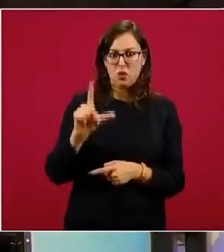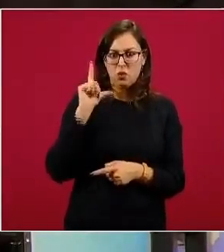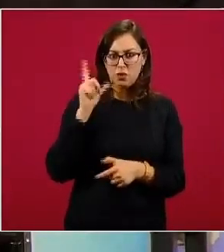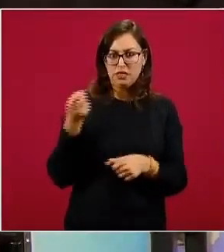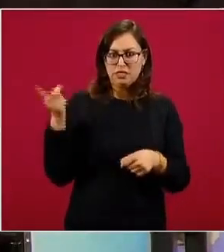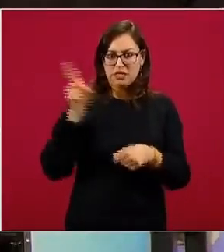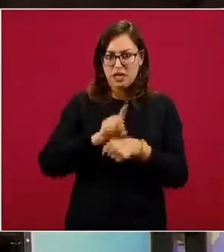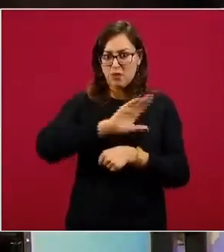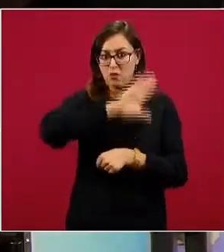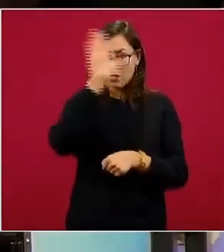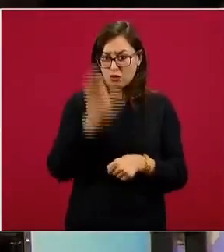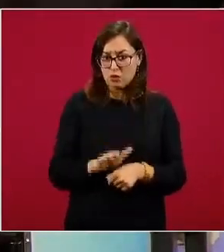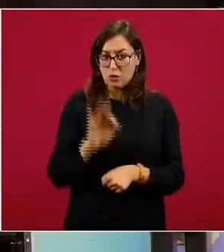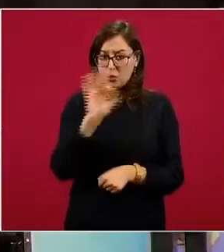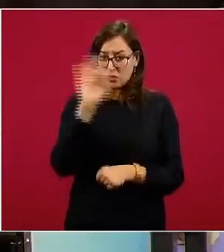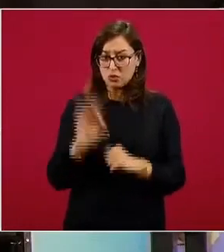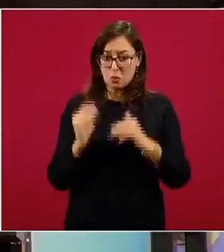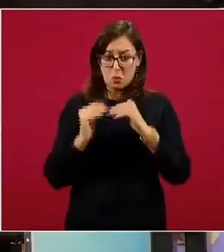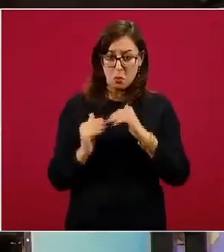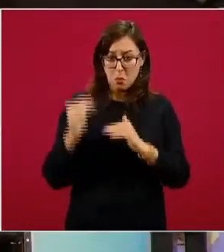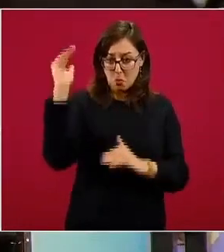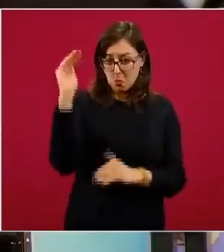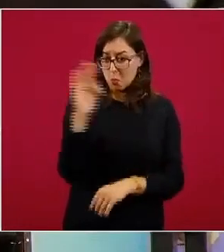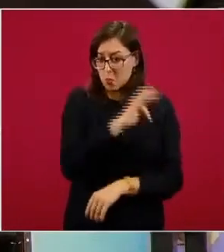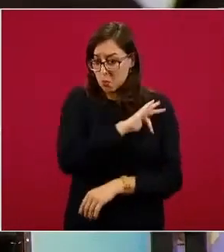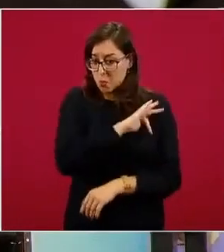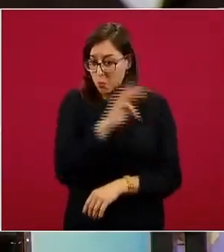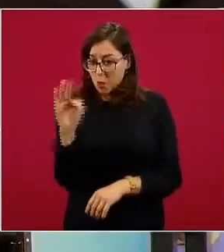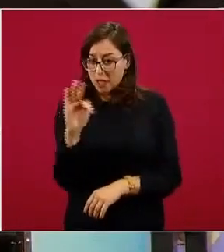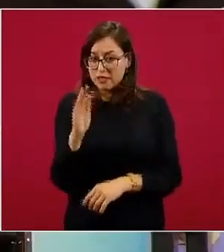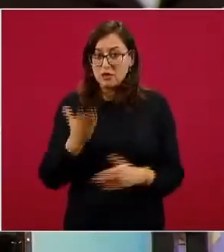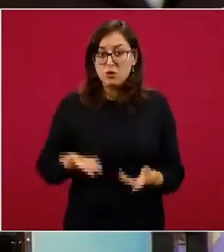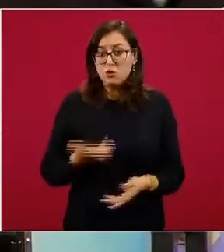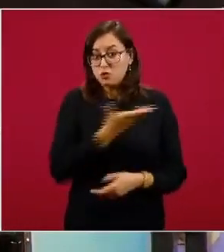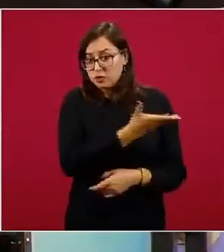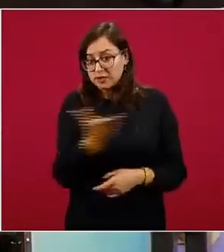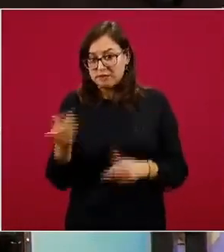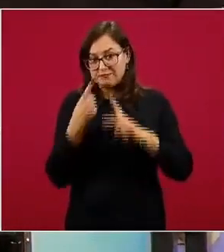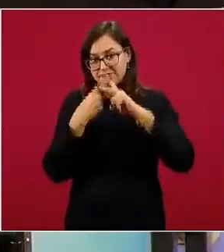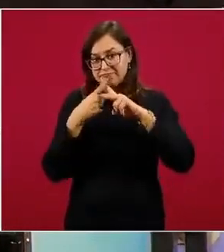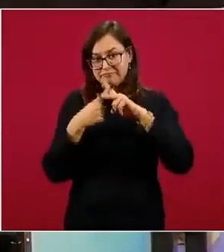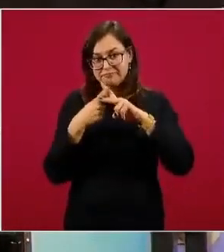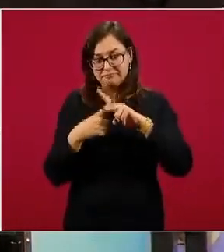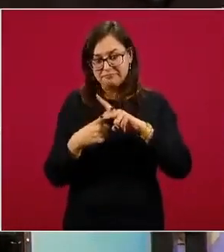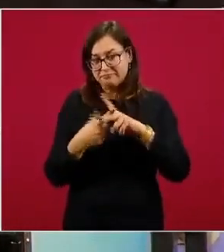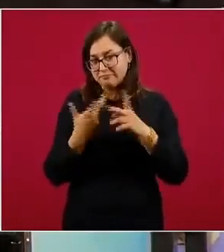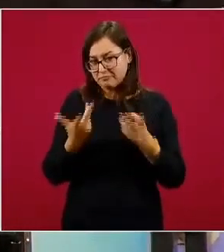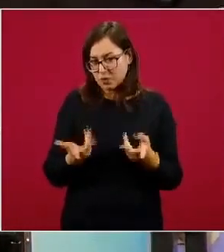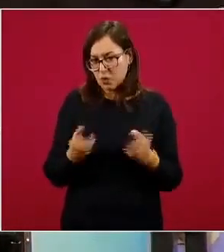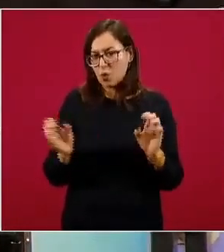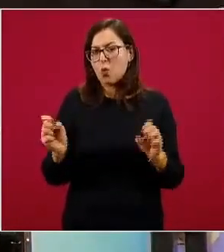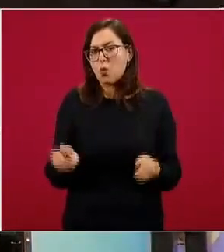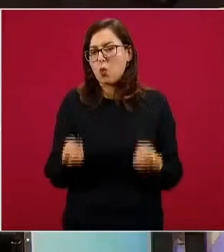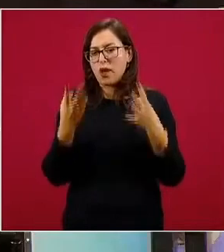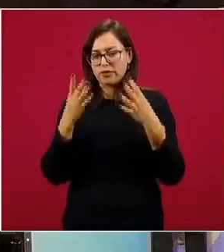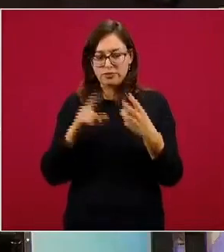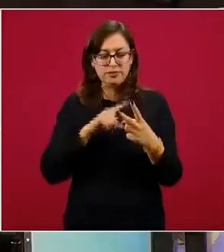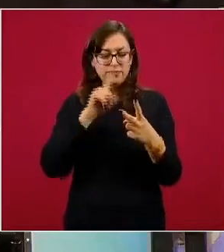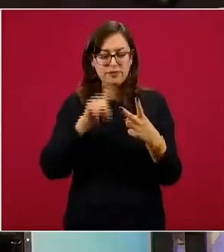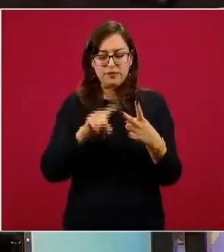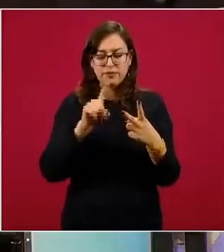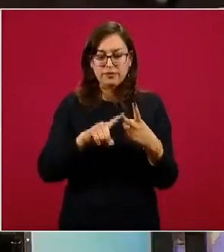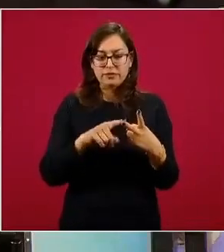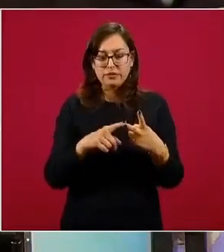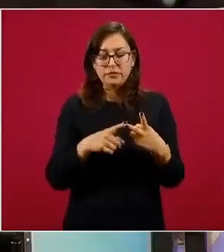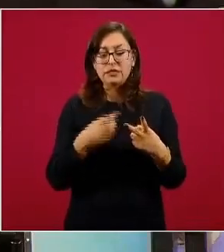se pronosticaría, ustedes los epidemiólogos saben hacer muy bien esas cifras. Y doctor Gatell, en la mañana el